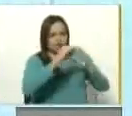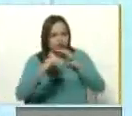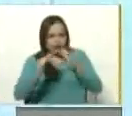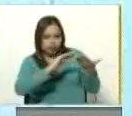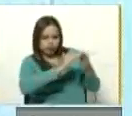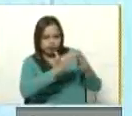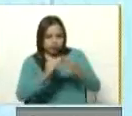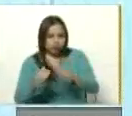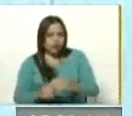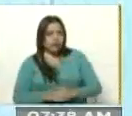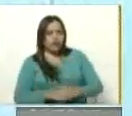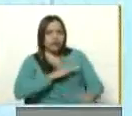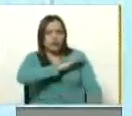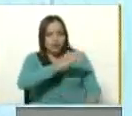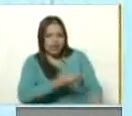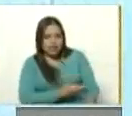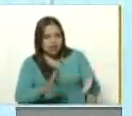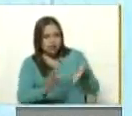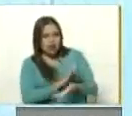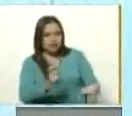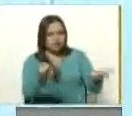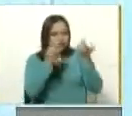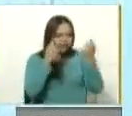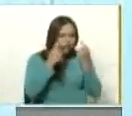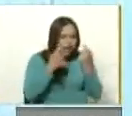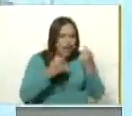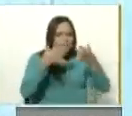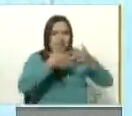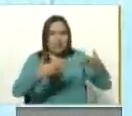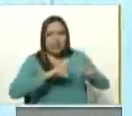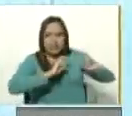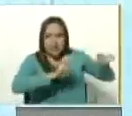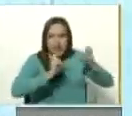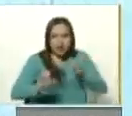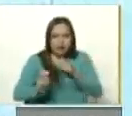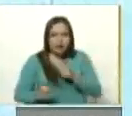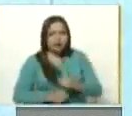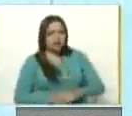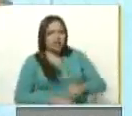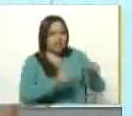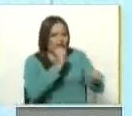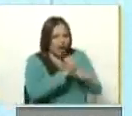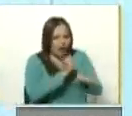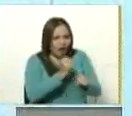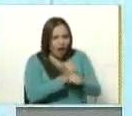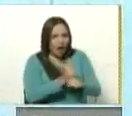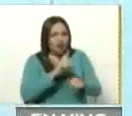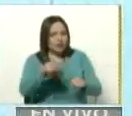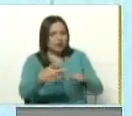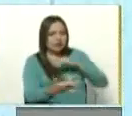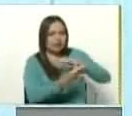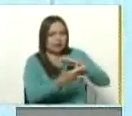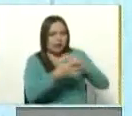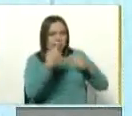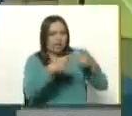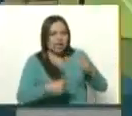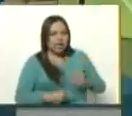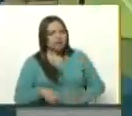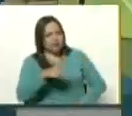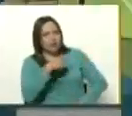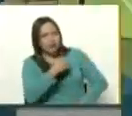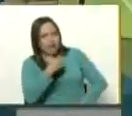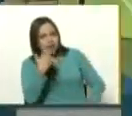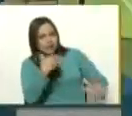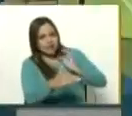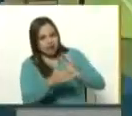fortalecer ya sea formación, contenido, producción, equipamiento, y hacia eso me gustaría el mensaje hacia estos